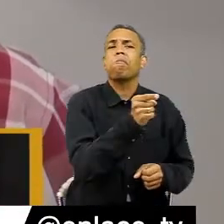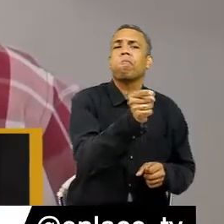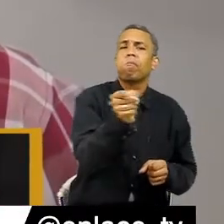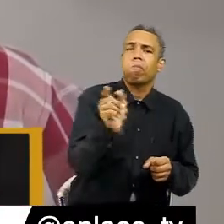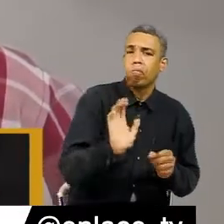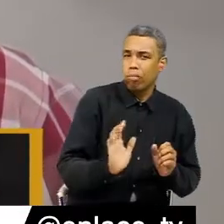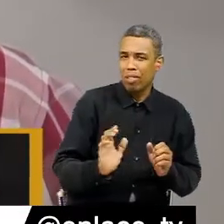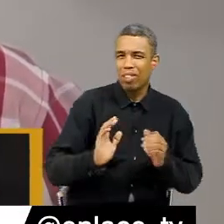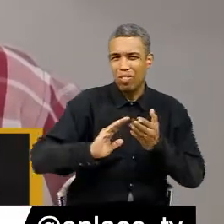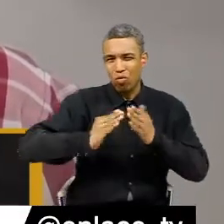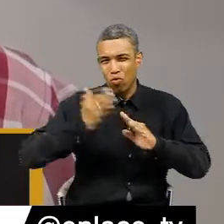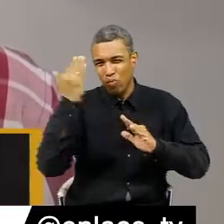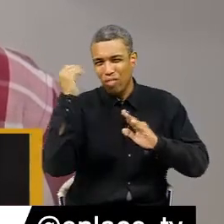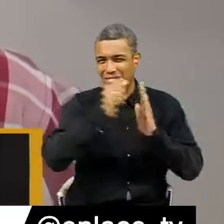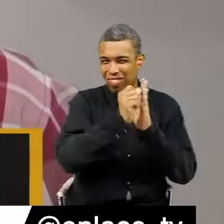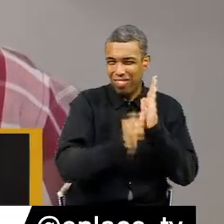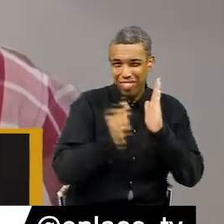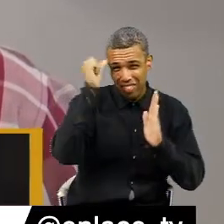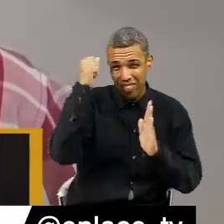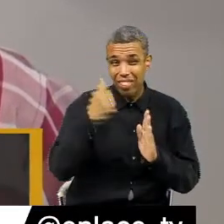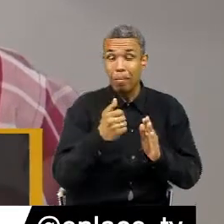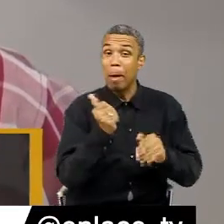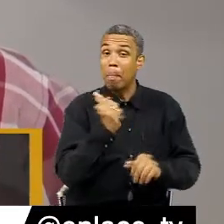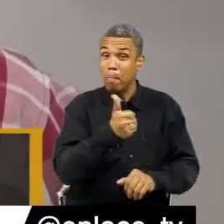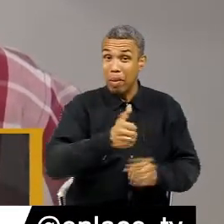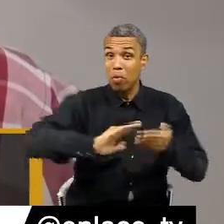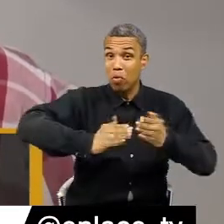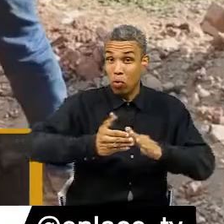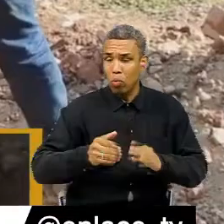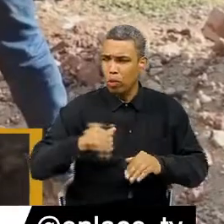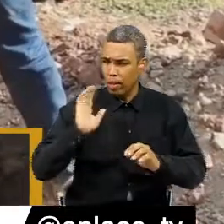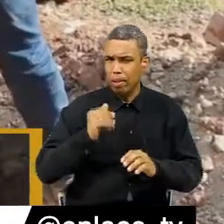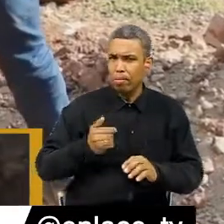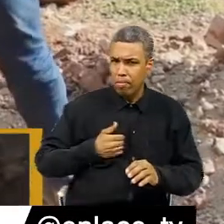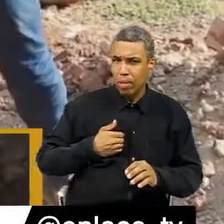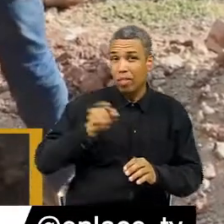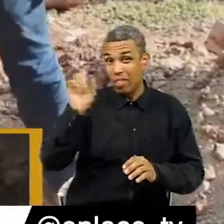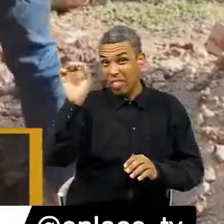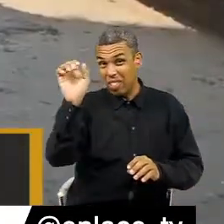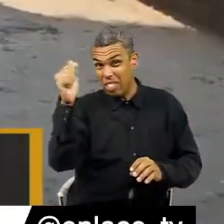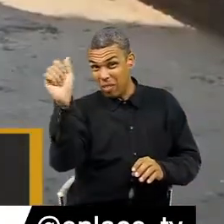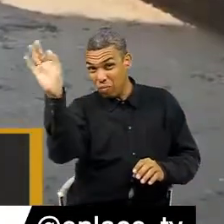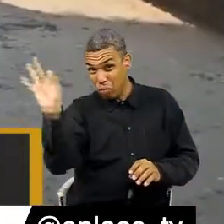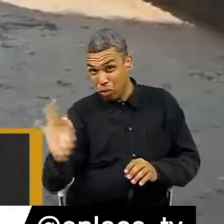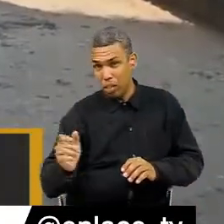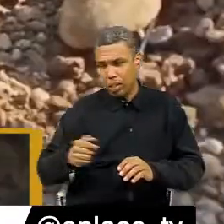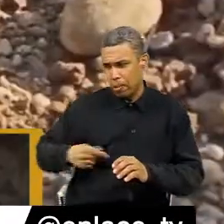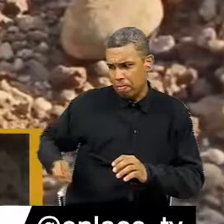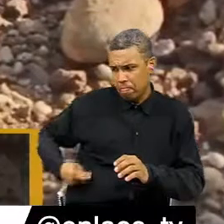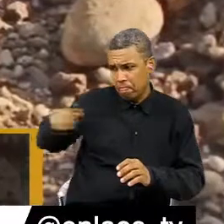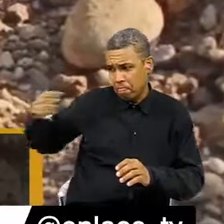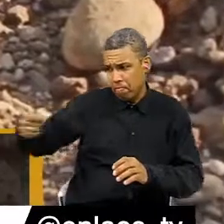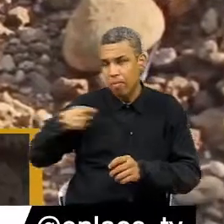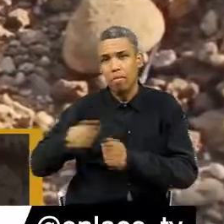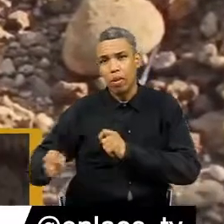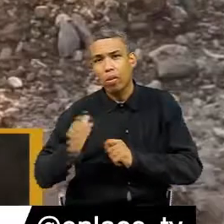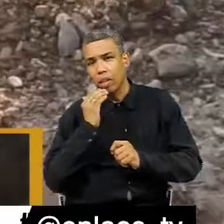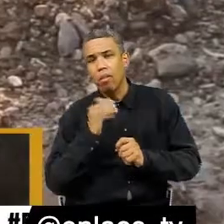que tiene la comunidad. Vamos a empezar por la Isla del Zapato, por Novalito, por Ciudadela, Pipatón,